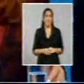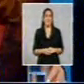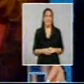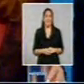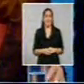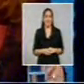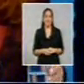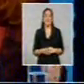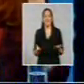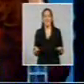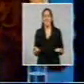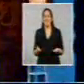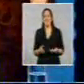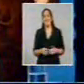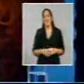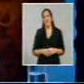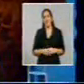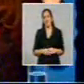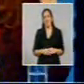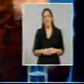Gracias.